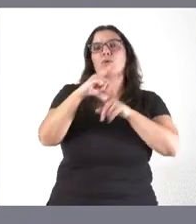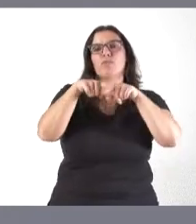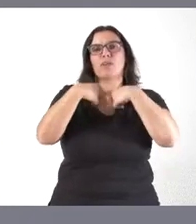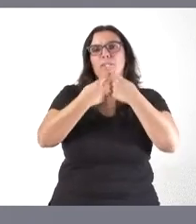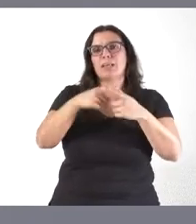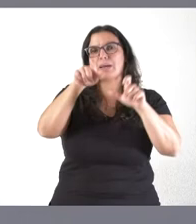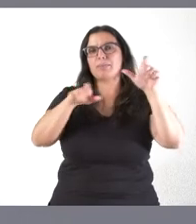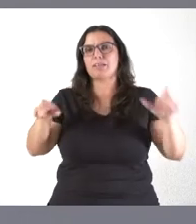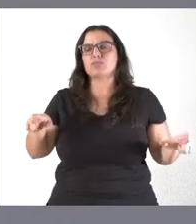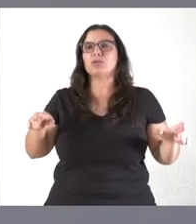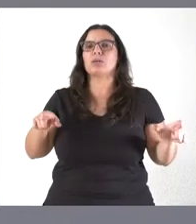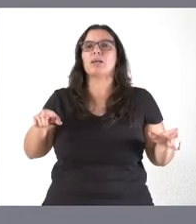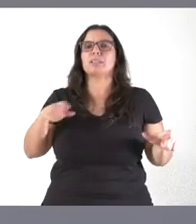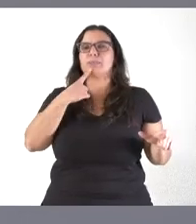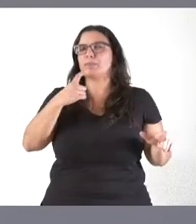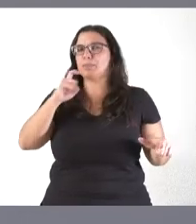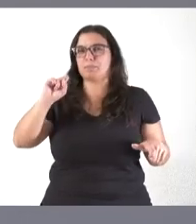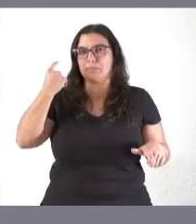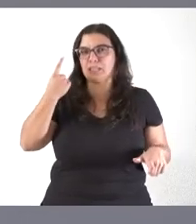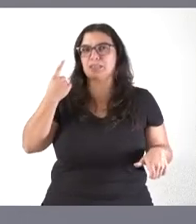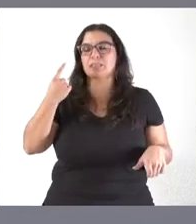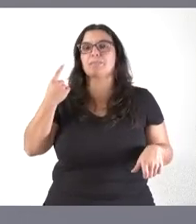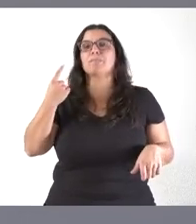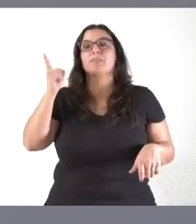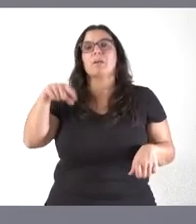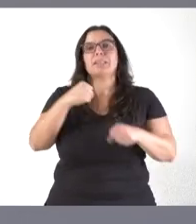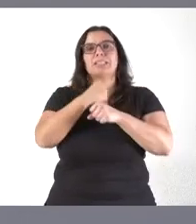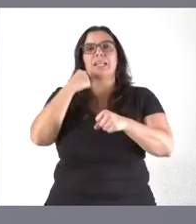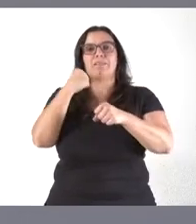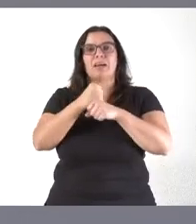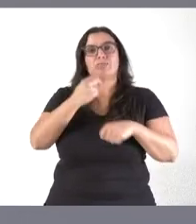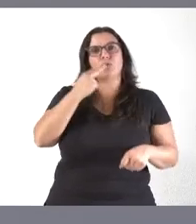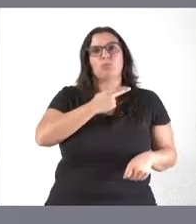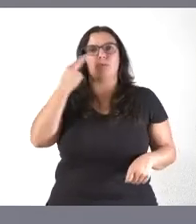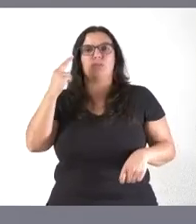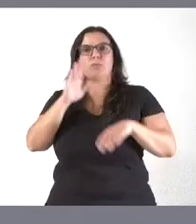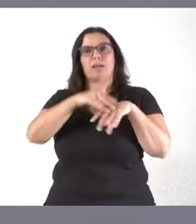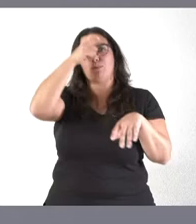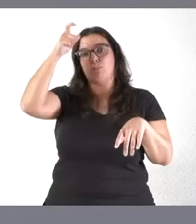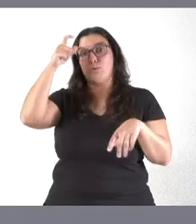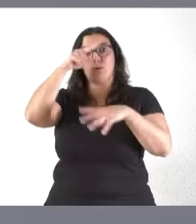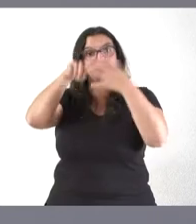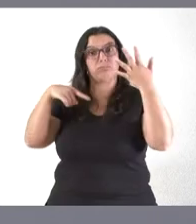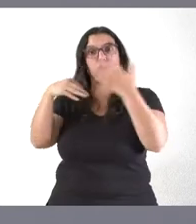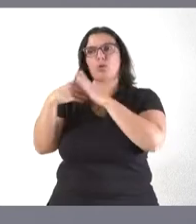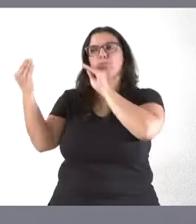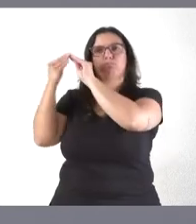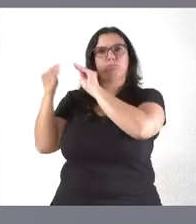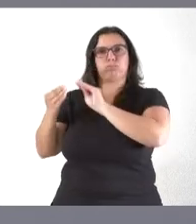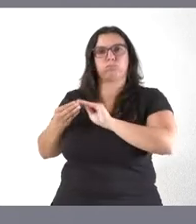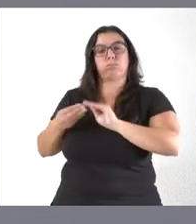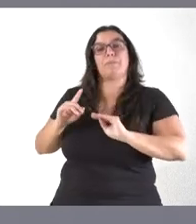familias y personas que pasan por más dificultades y trabajar por el compromiso por el mundo rural en esto coincidimos luego ya lógicamente